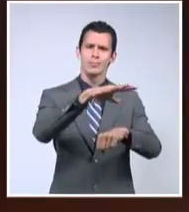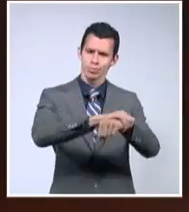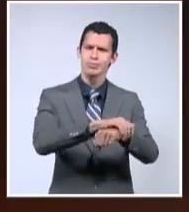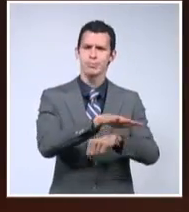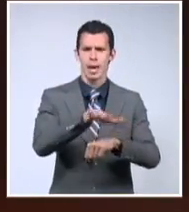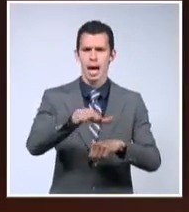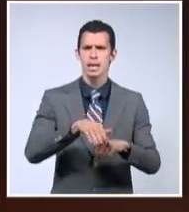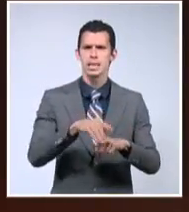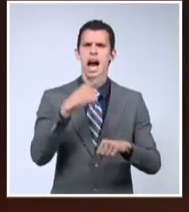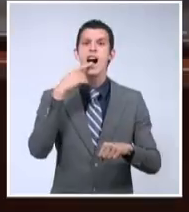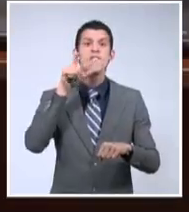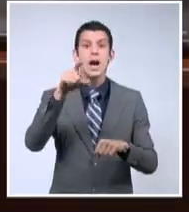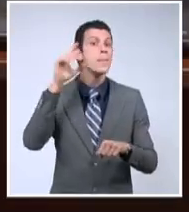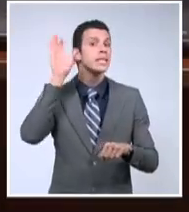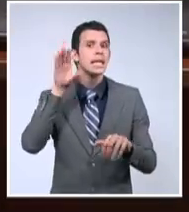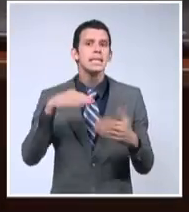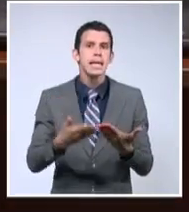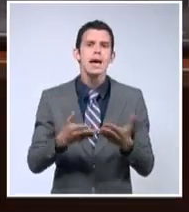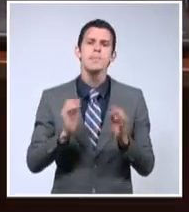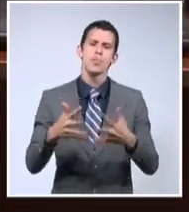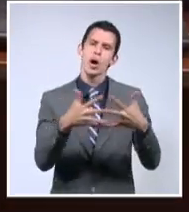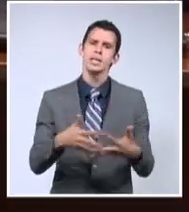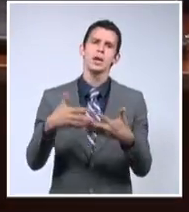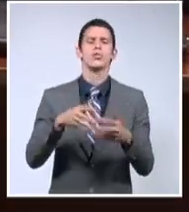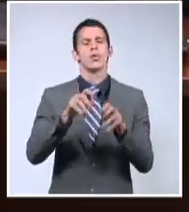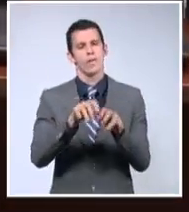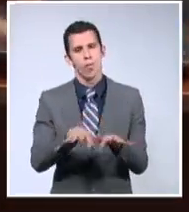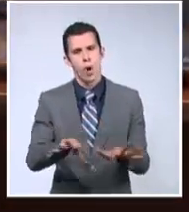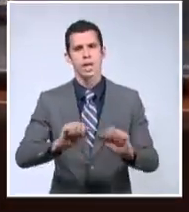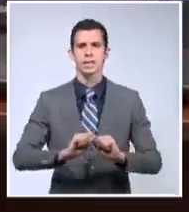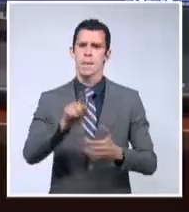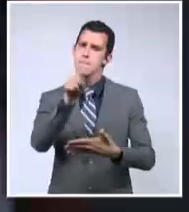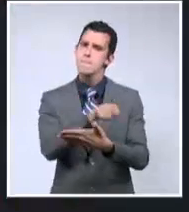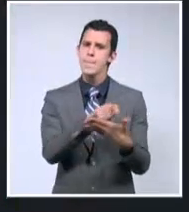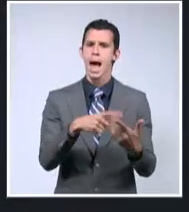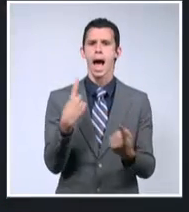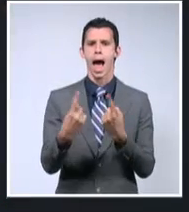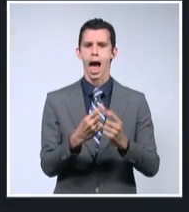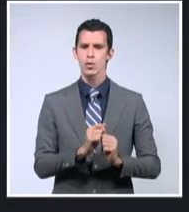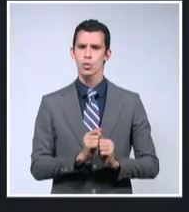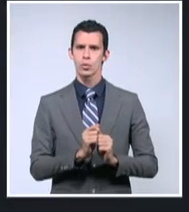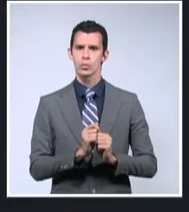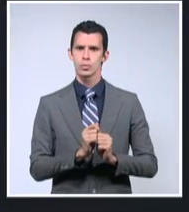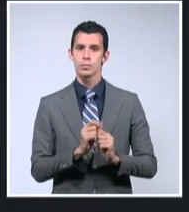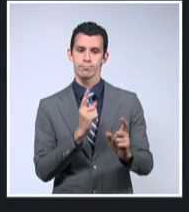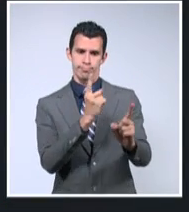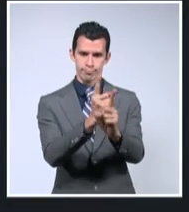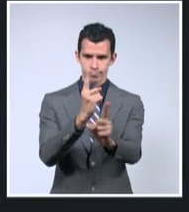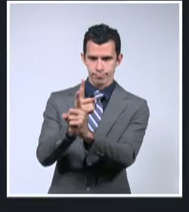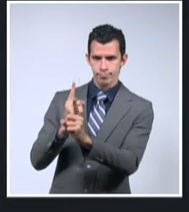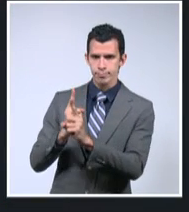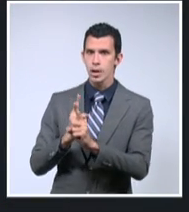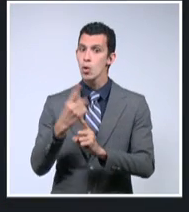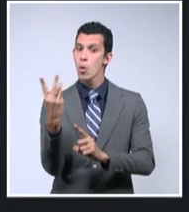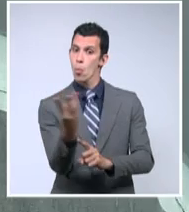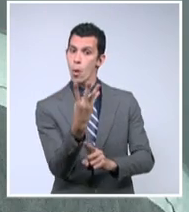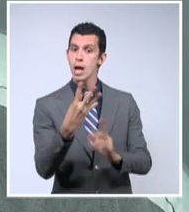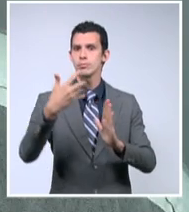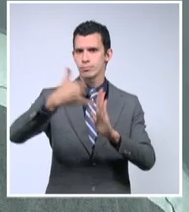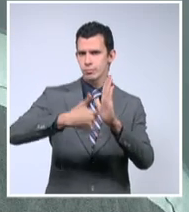financiamiento desde la Florida. Esta vez se relacionan los terroristas de origen cubano radicados en los Estados Unidos, Yacer